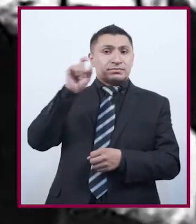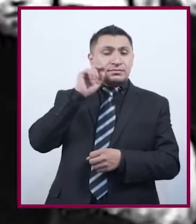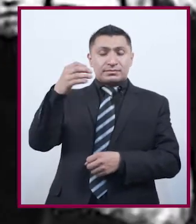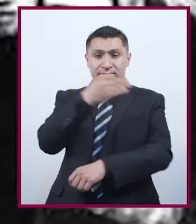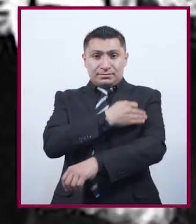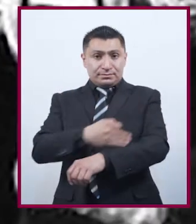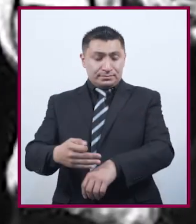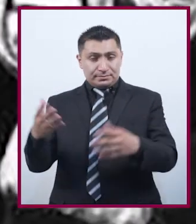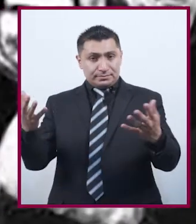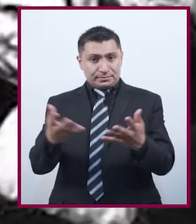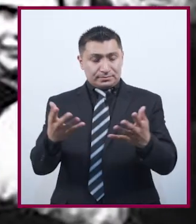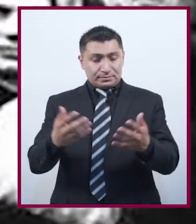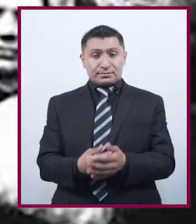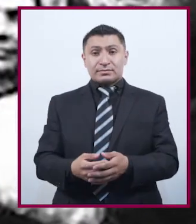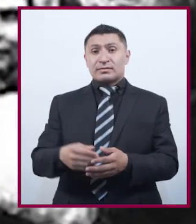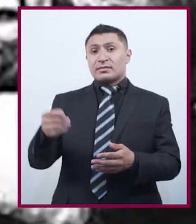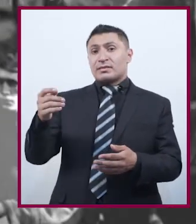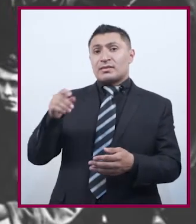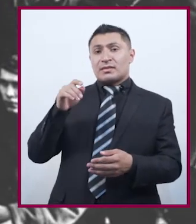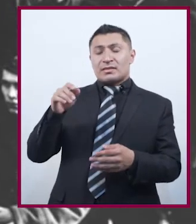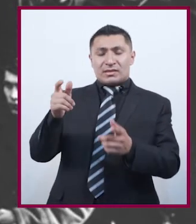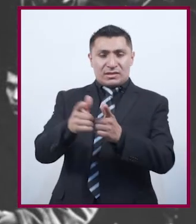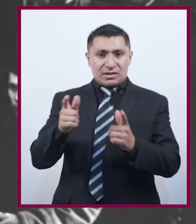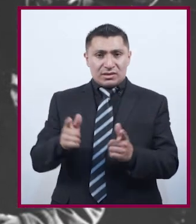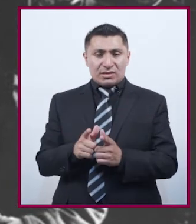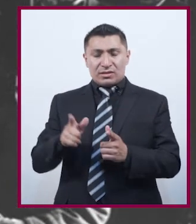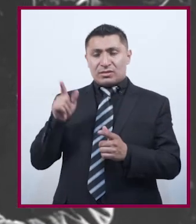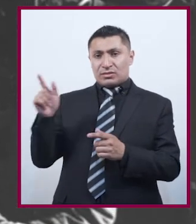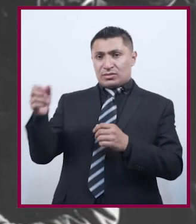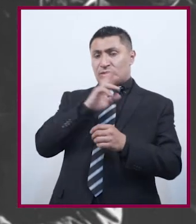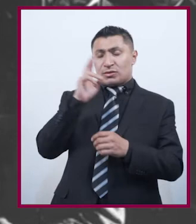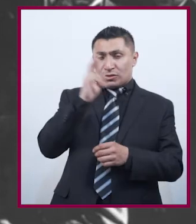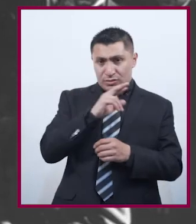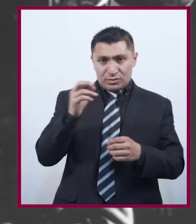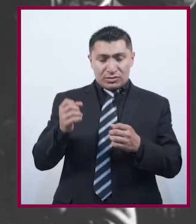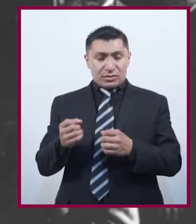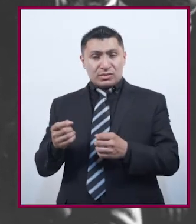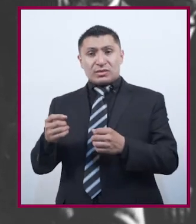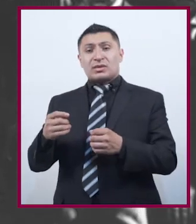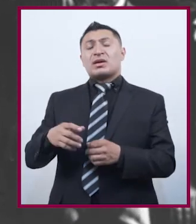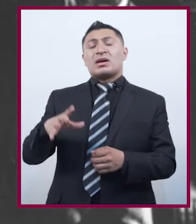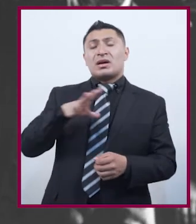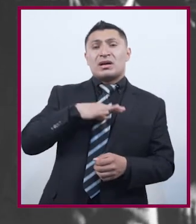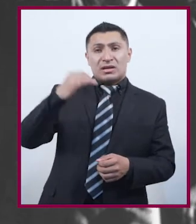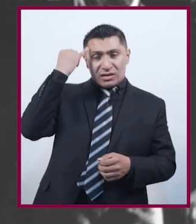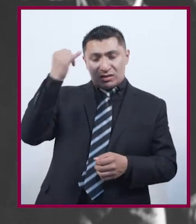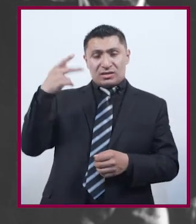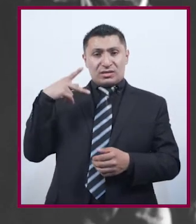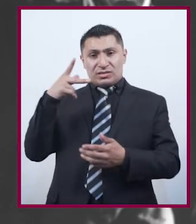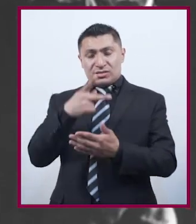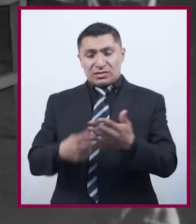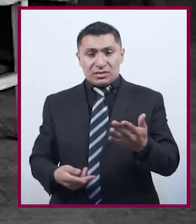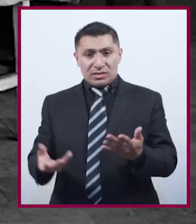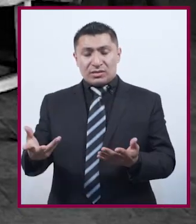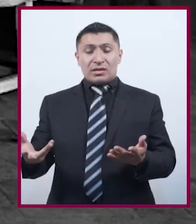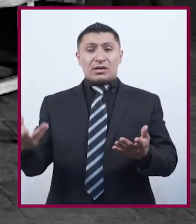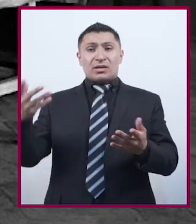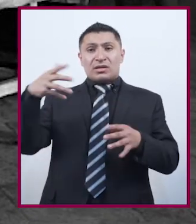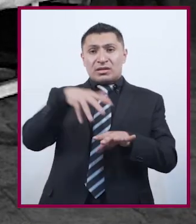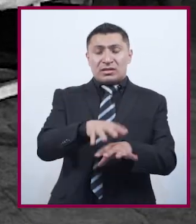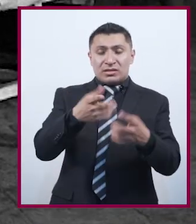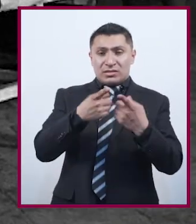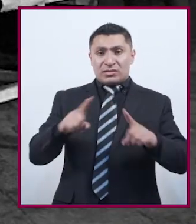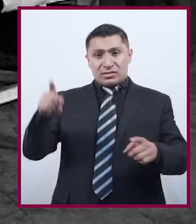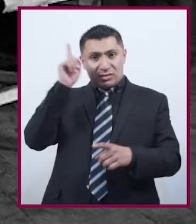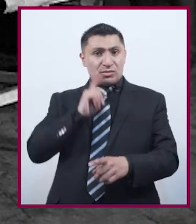también los sexuales y reproductivos. La fracción bolchevique del Partido Socialista contemplaba en su programa la integración